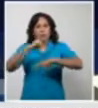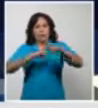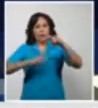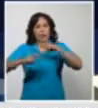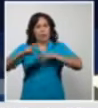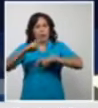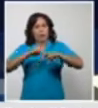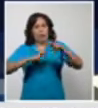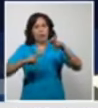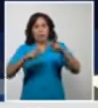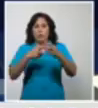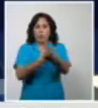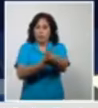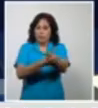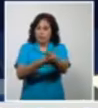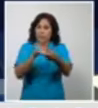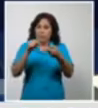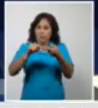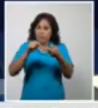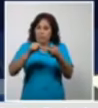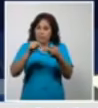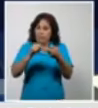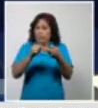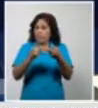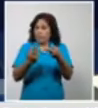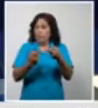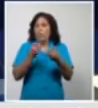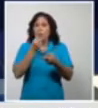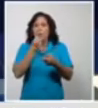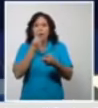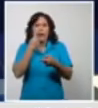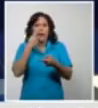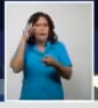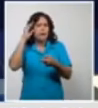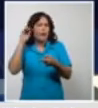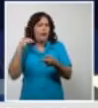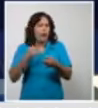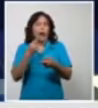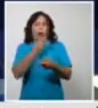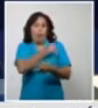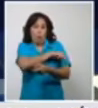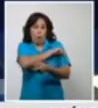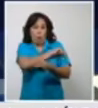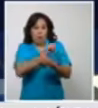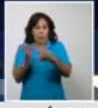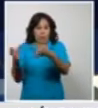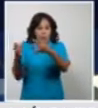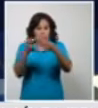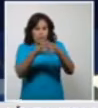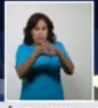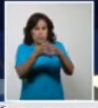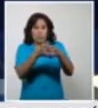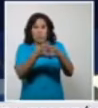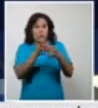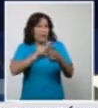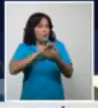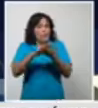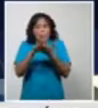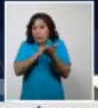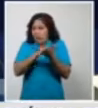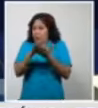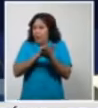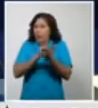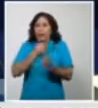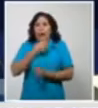las muestras con test rápido? Pues detectar en una población silente, en una población, yo no estoy hablando